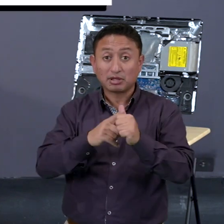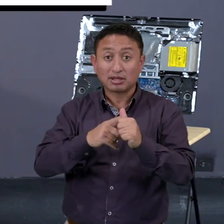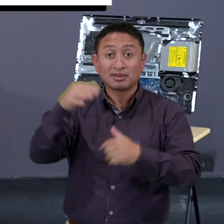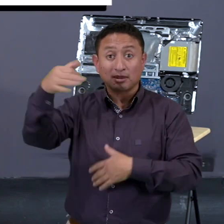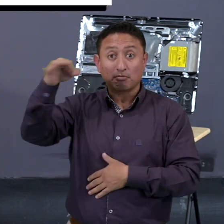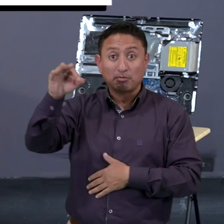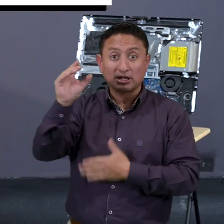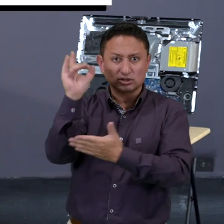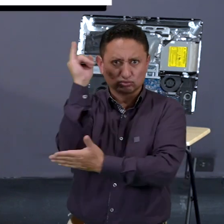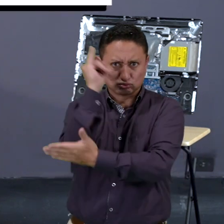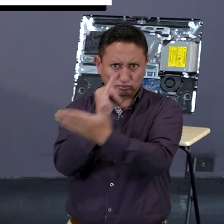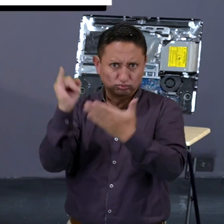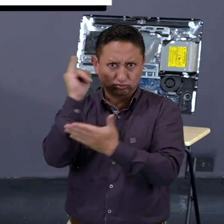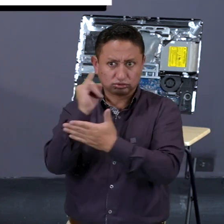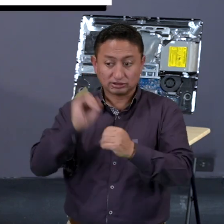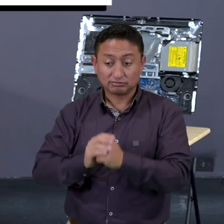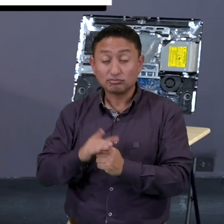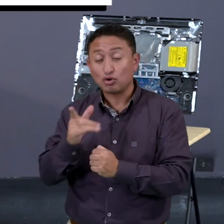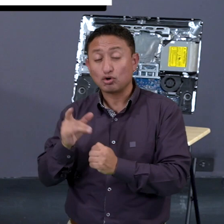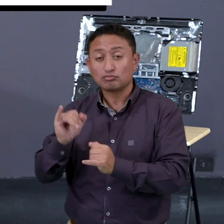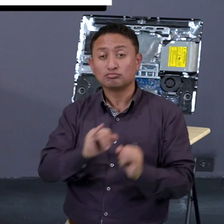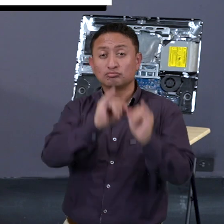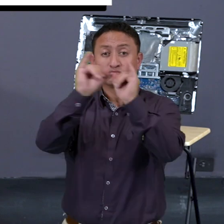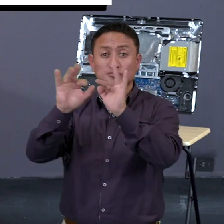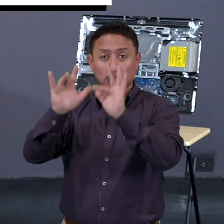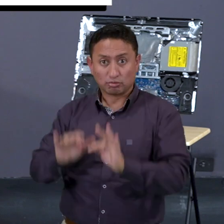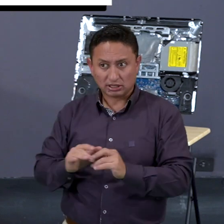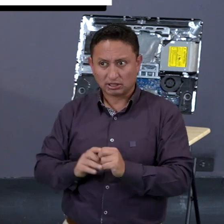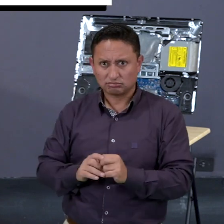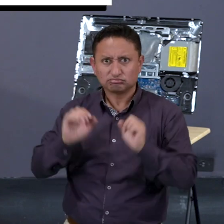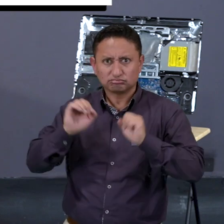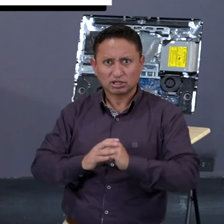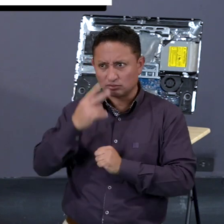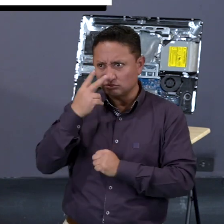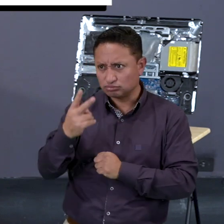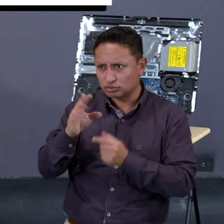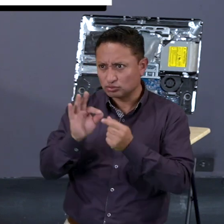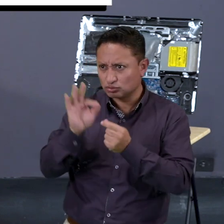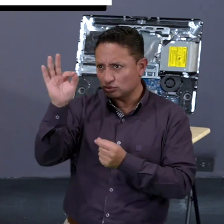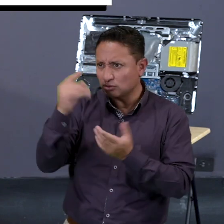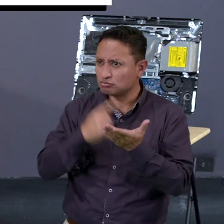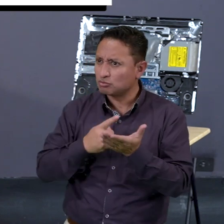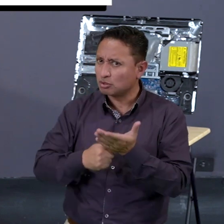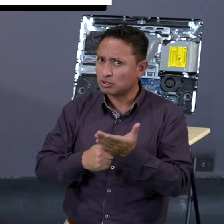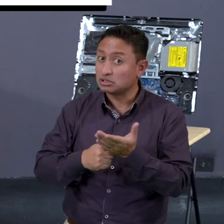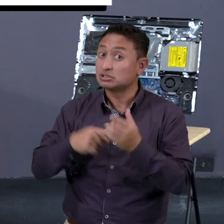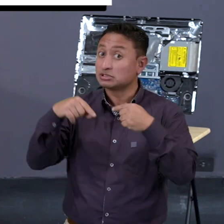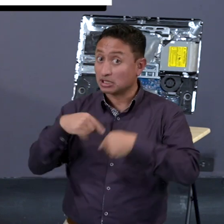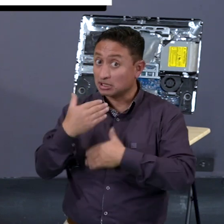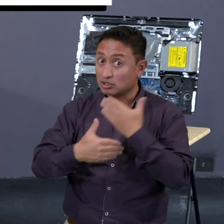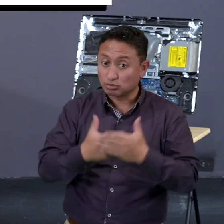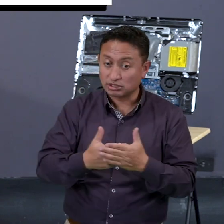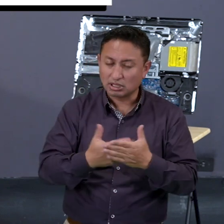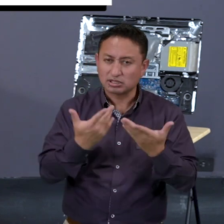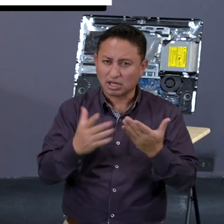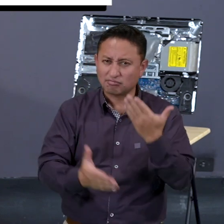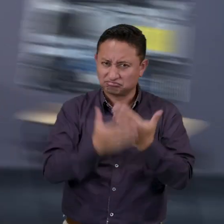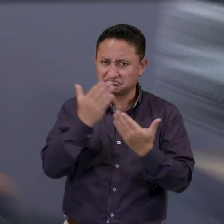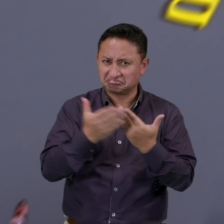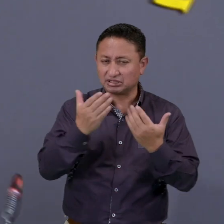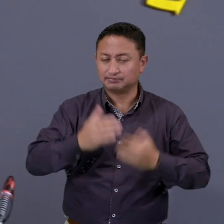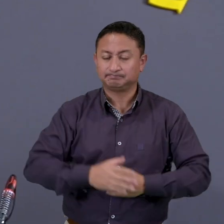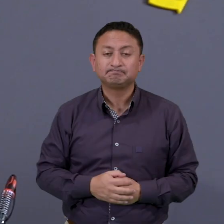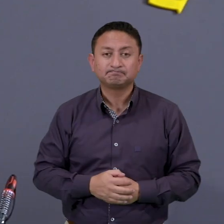en papel o por medio de alguna herramienta informática, de tal forma que nos permita analizarlo mejor y montarlo después con mayor